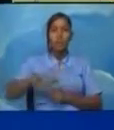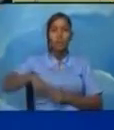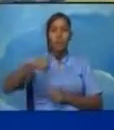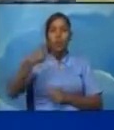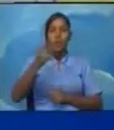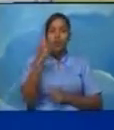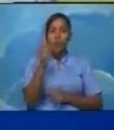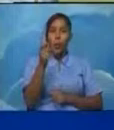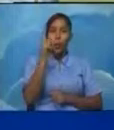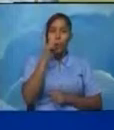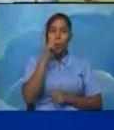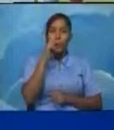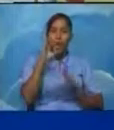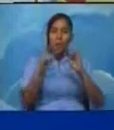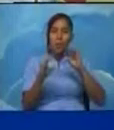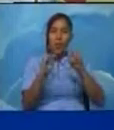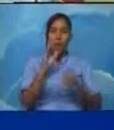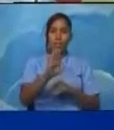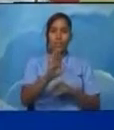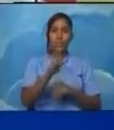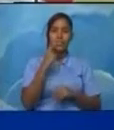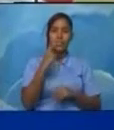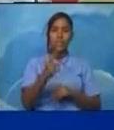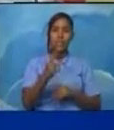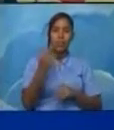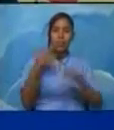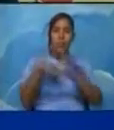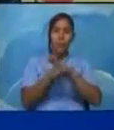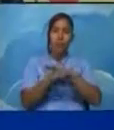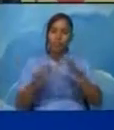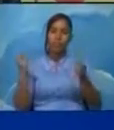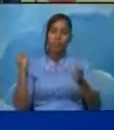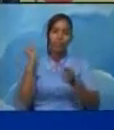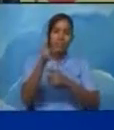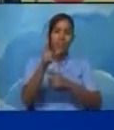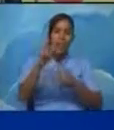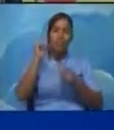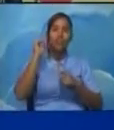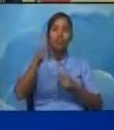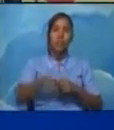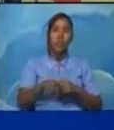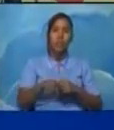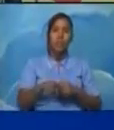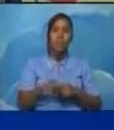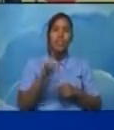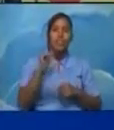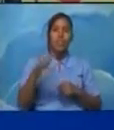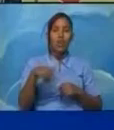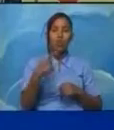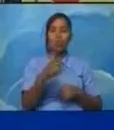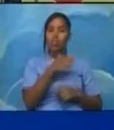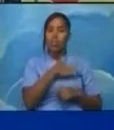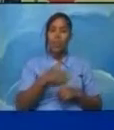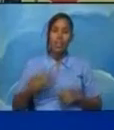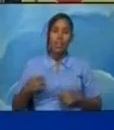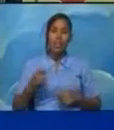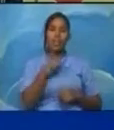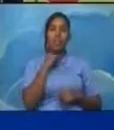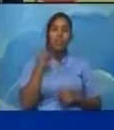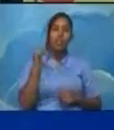Caleb hablaron así, dijeron, vamos a apedrearlos a ellos también. Y cuando ya querían